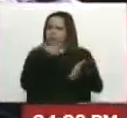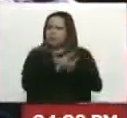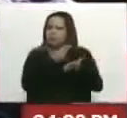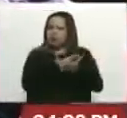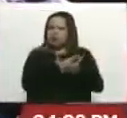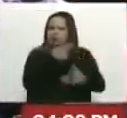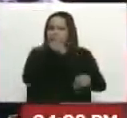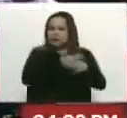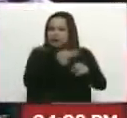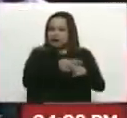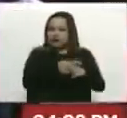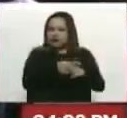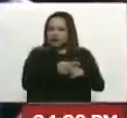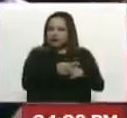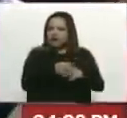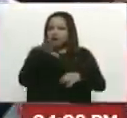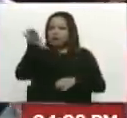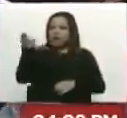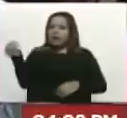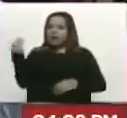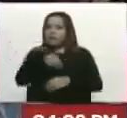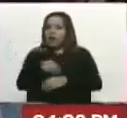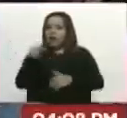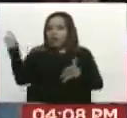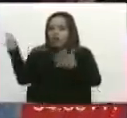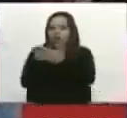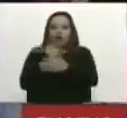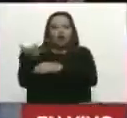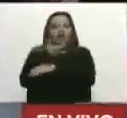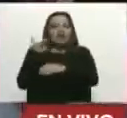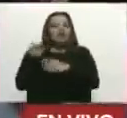gobiernos democráticos ha derrocado en el mundo, es el país que más